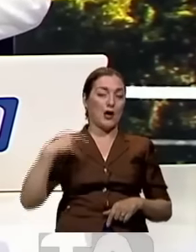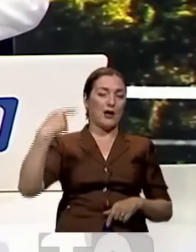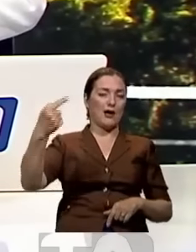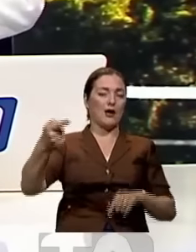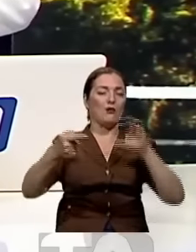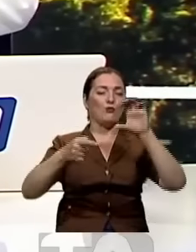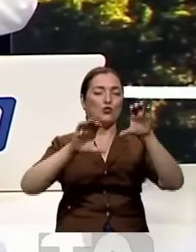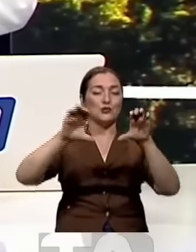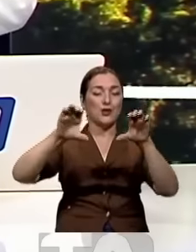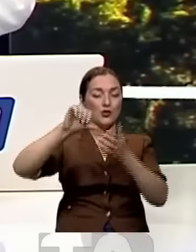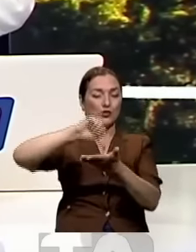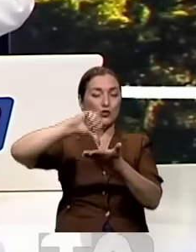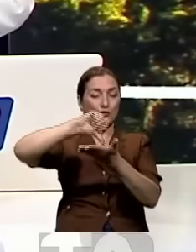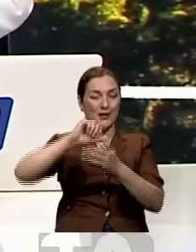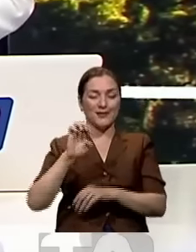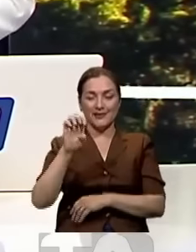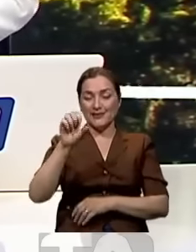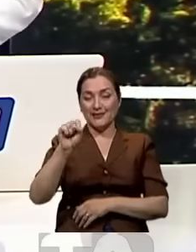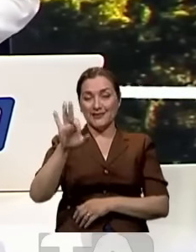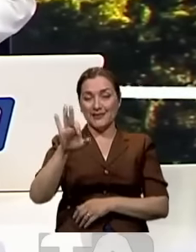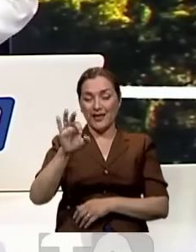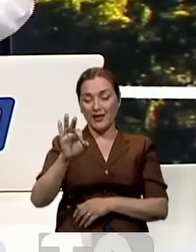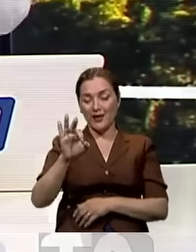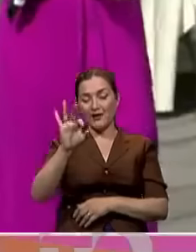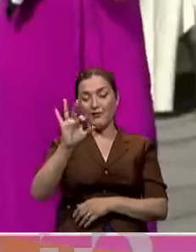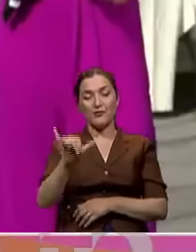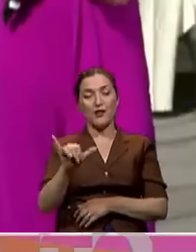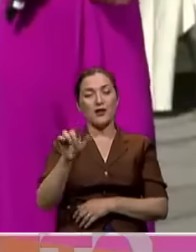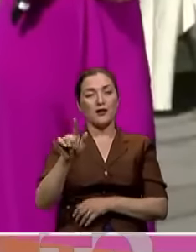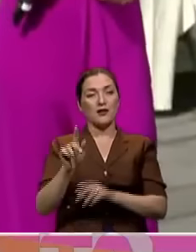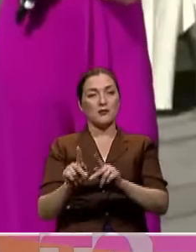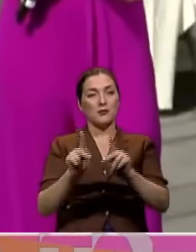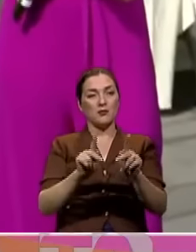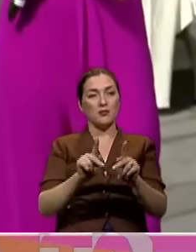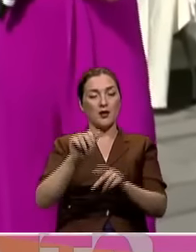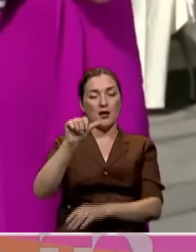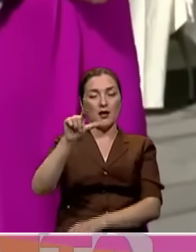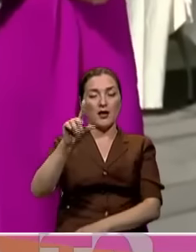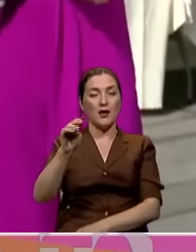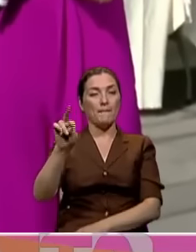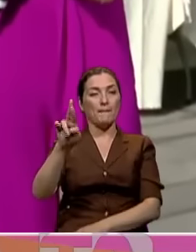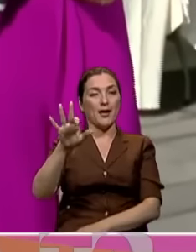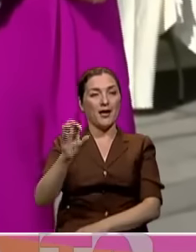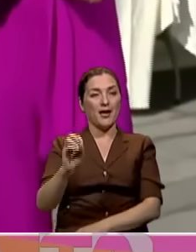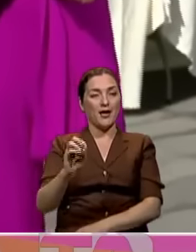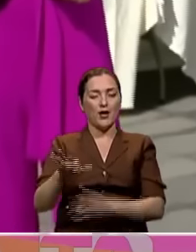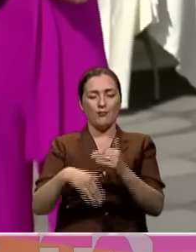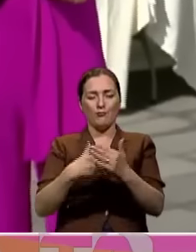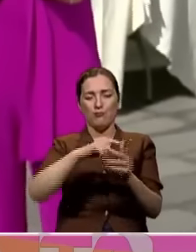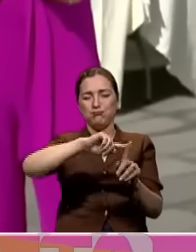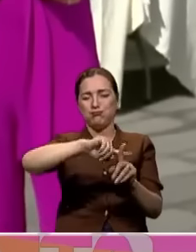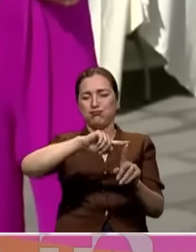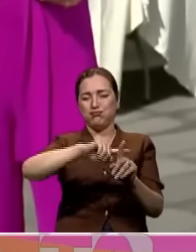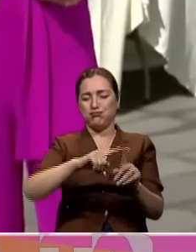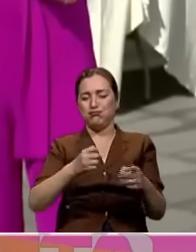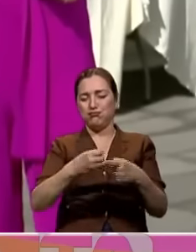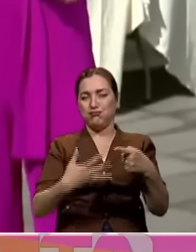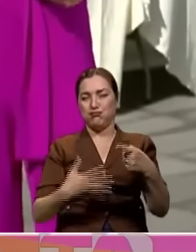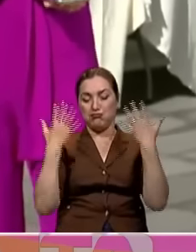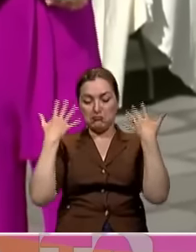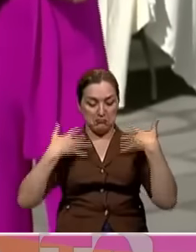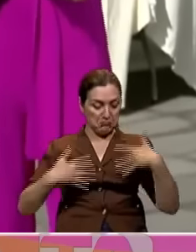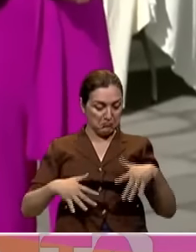de la Ciudad. Así es, Steffi Paz ya está lista junto a Alberto Astudillo, con esa energía que les caracteriza, además